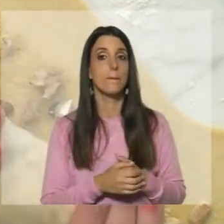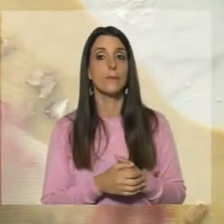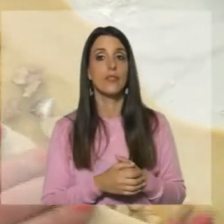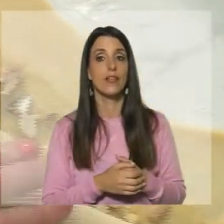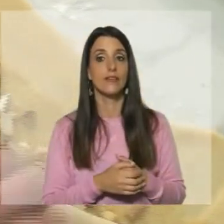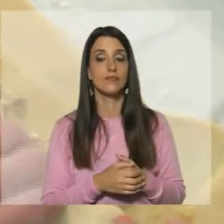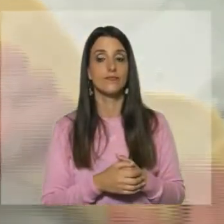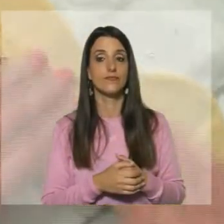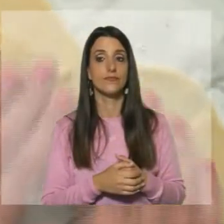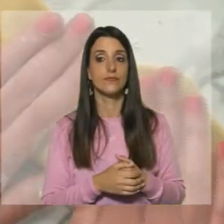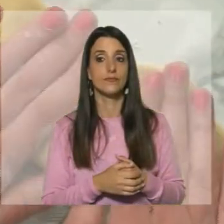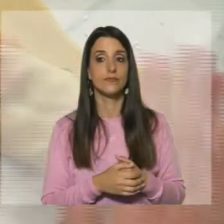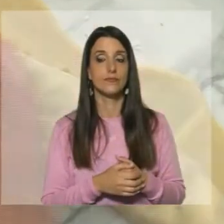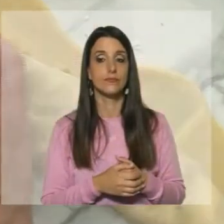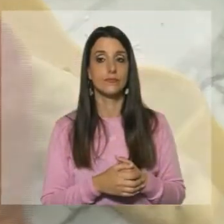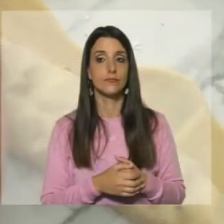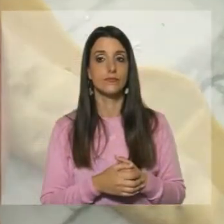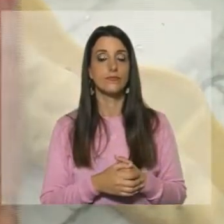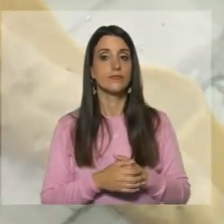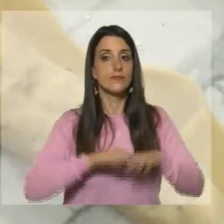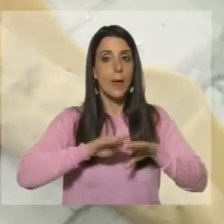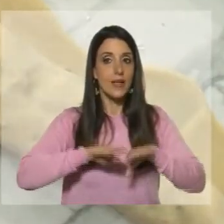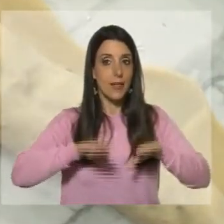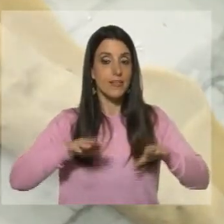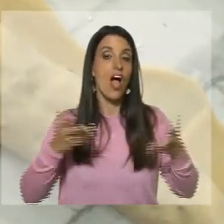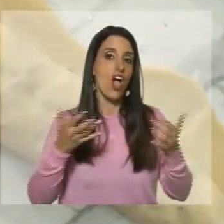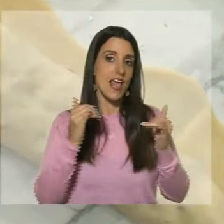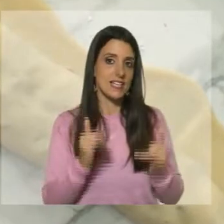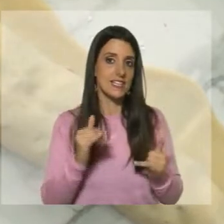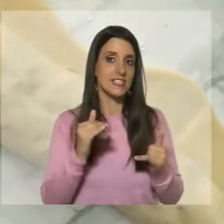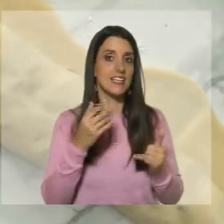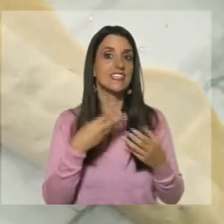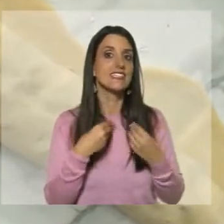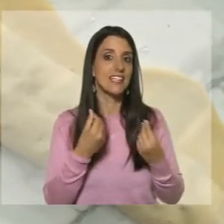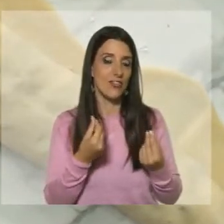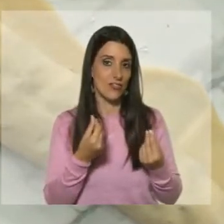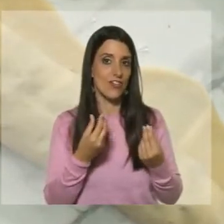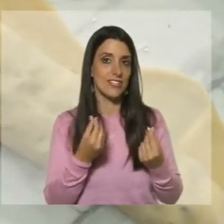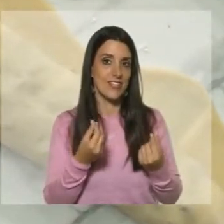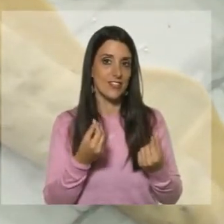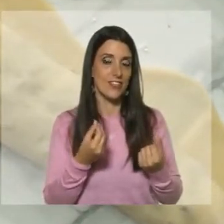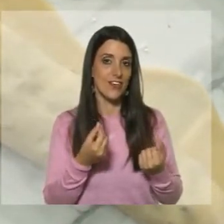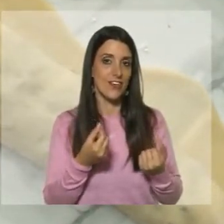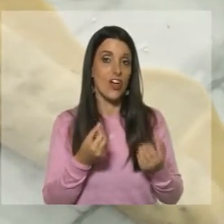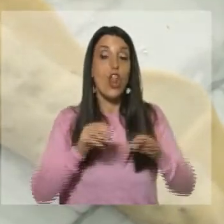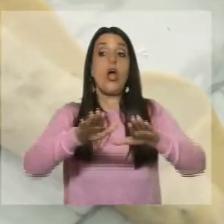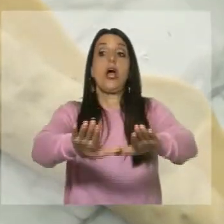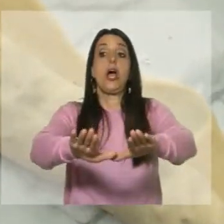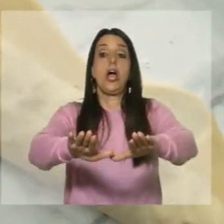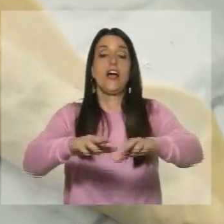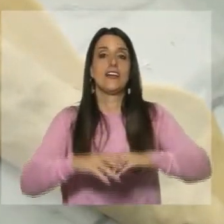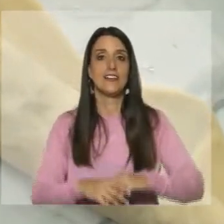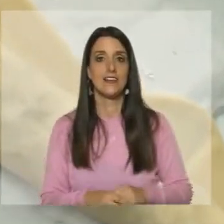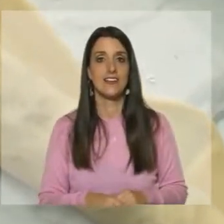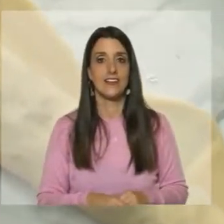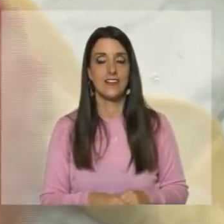¿Está? Vas a ir apretando. Sí, ahora sé si lo siento porque estoy lejos. Claro. No, es que no si no llego, puede traer no la masa. Ahí no